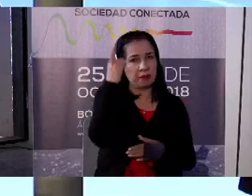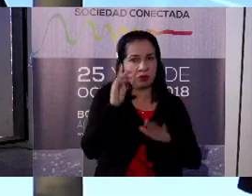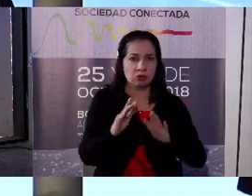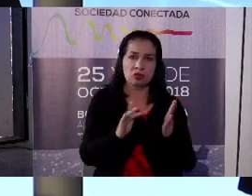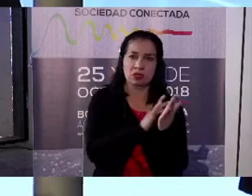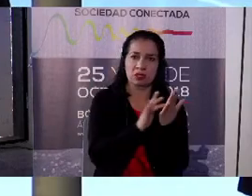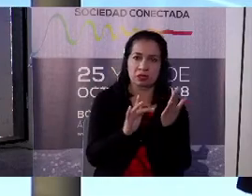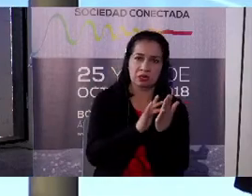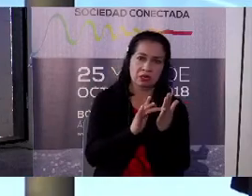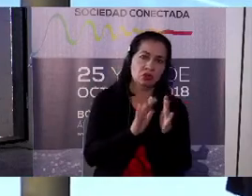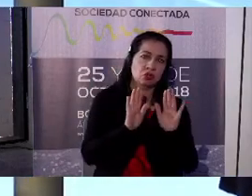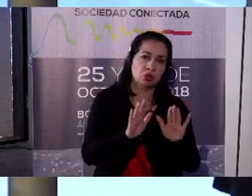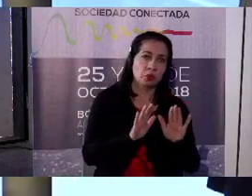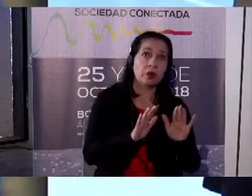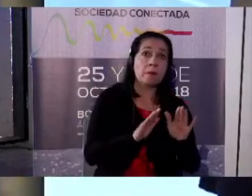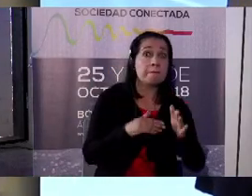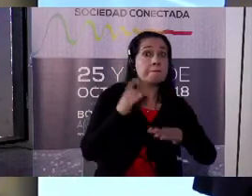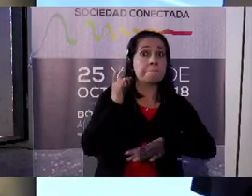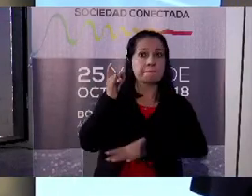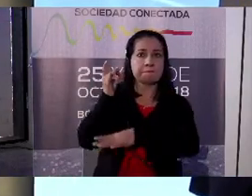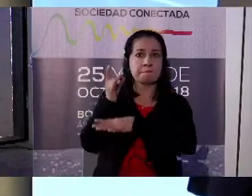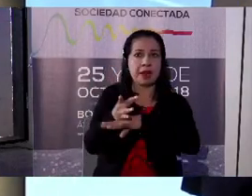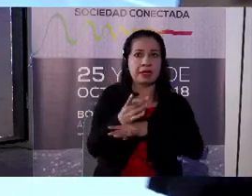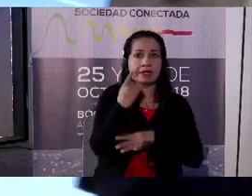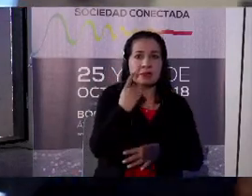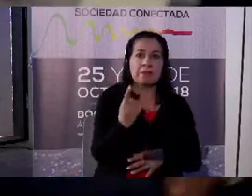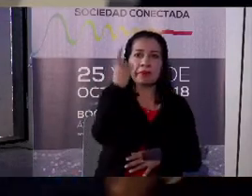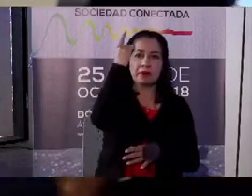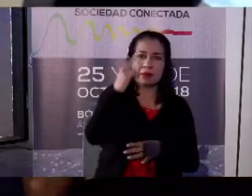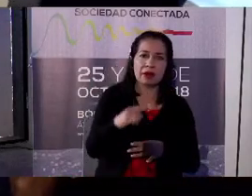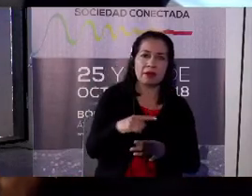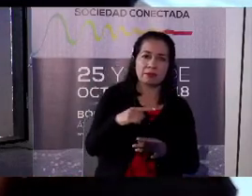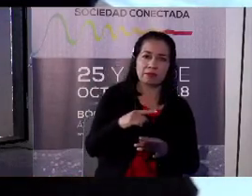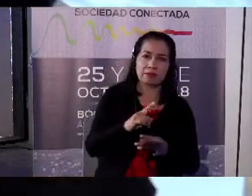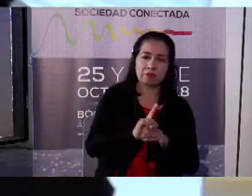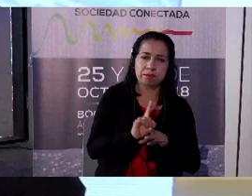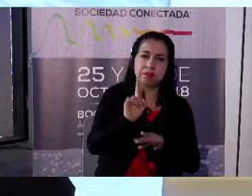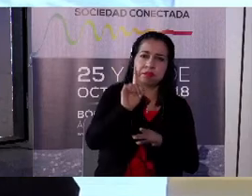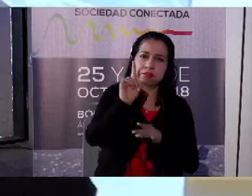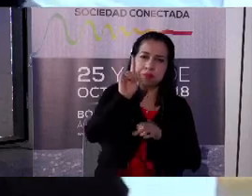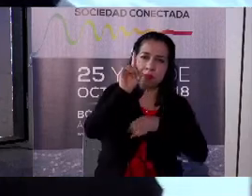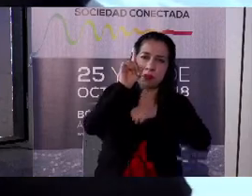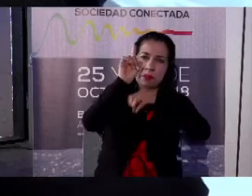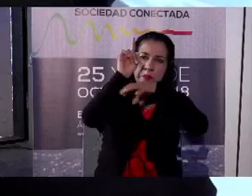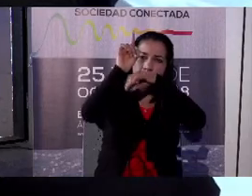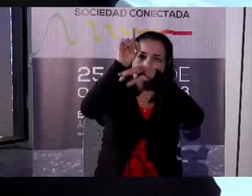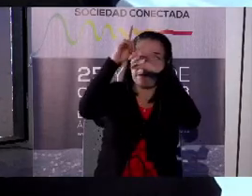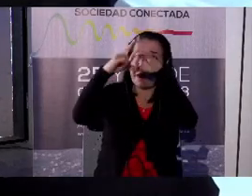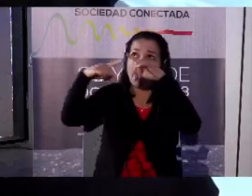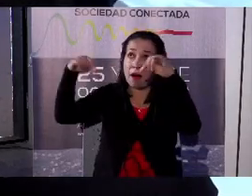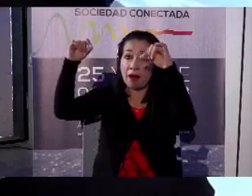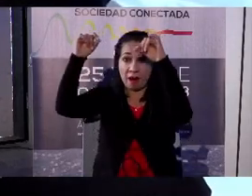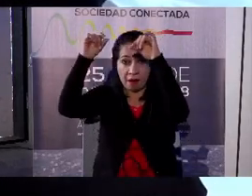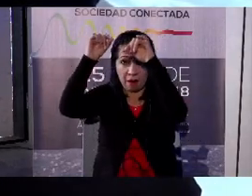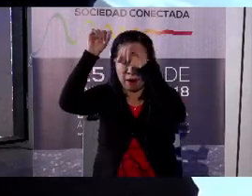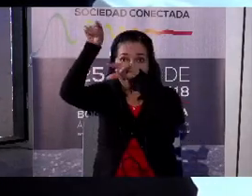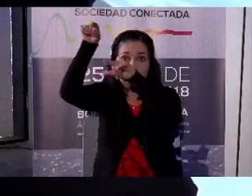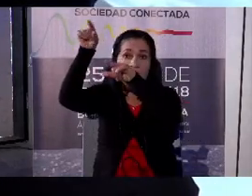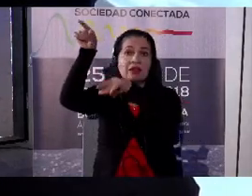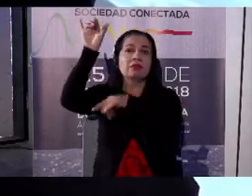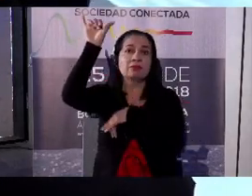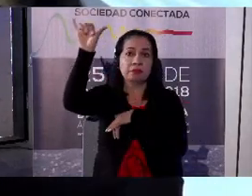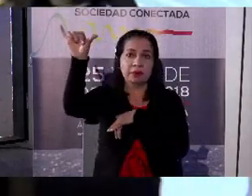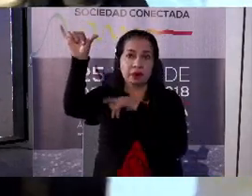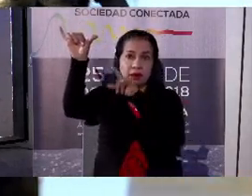aterrizó en la luna tenemos mucho poder en nuestras manos y Samsung está liderando el desarrollo de celulares inteligentes como